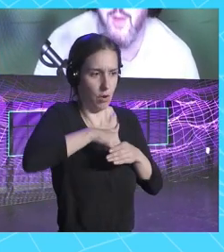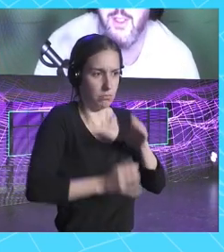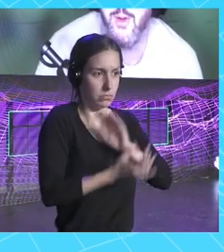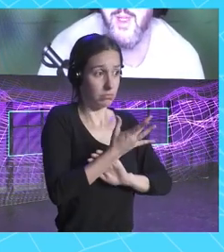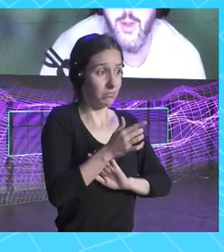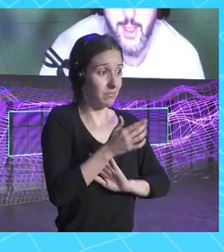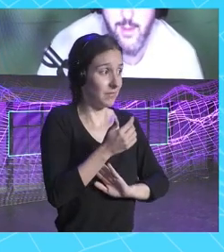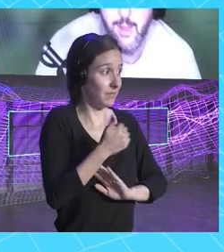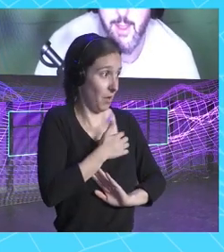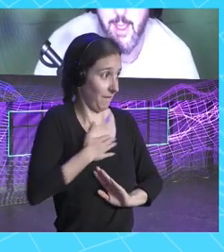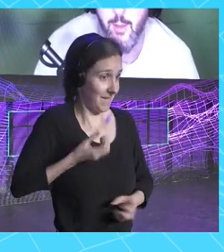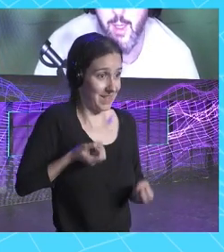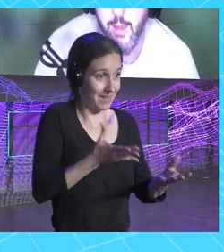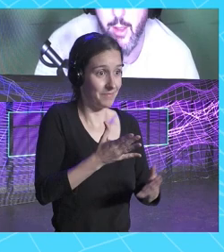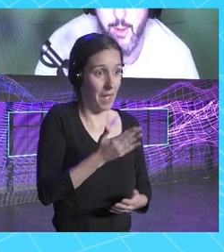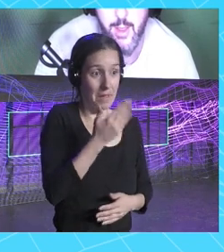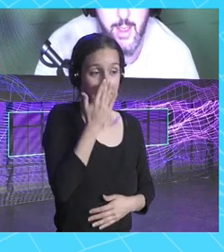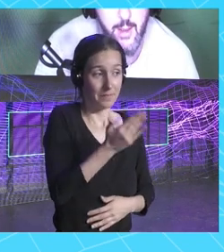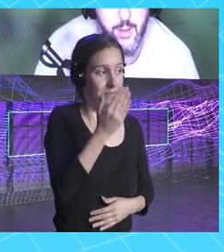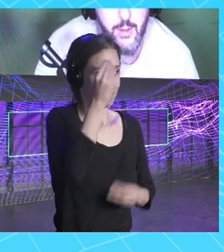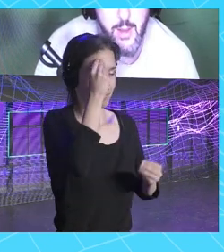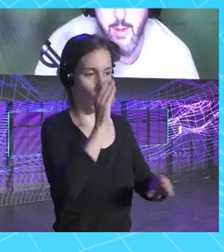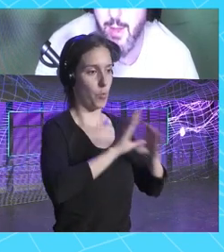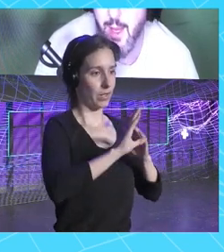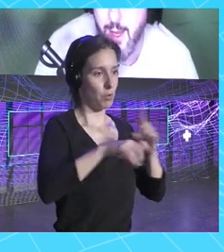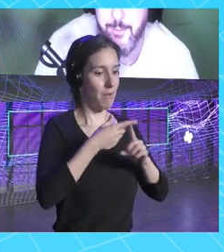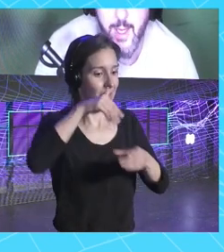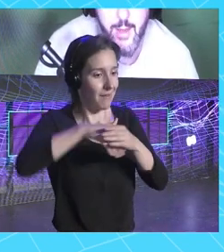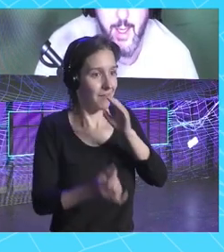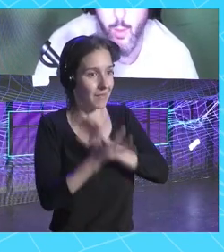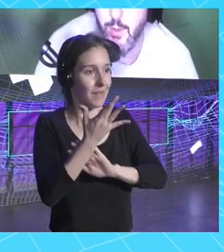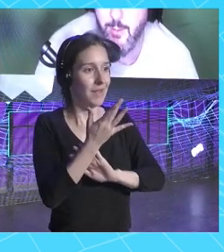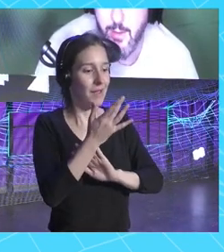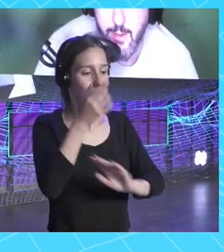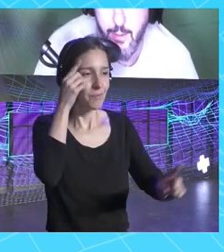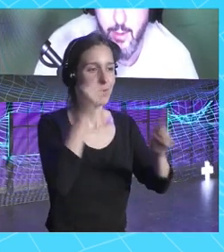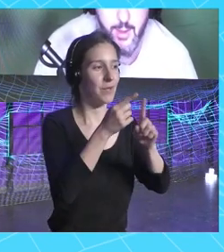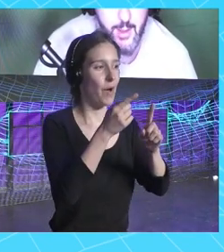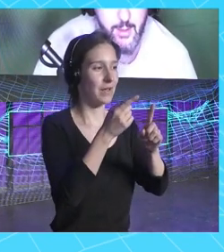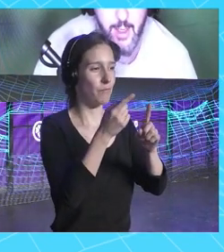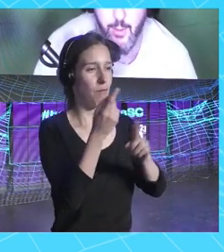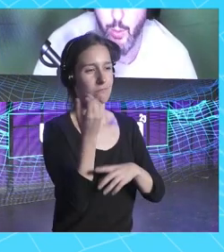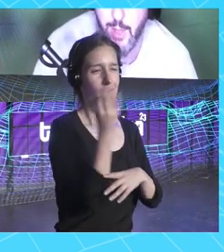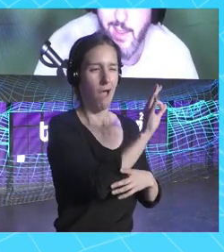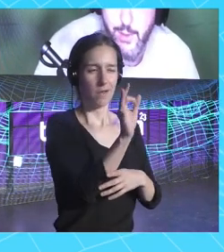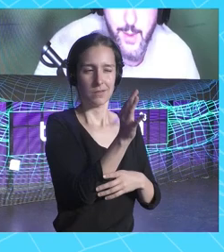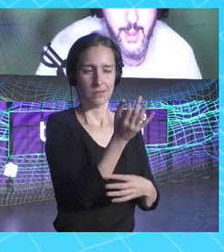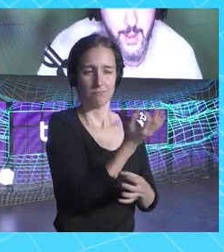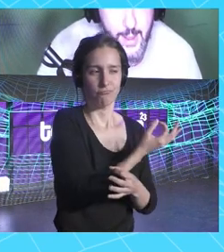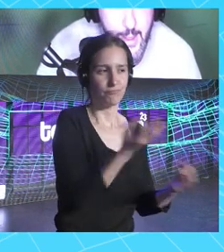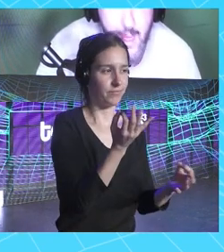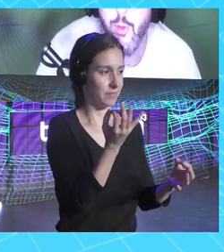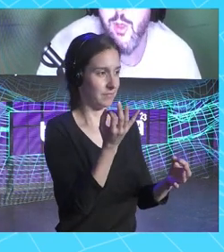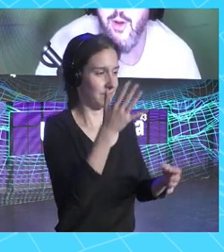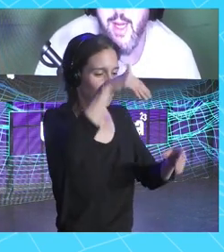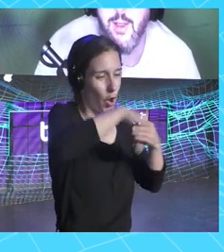es mi reflexión creo Honestamente que la comunicación y la creación de contenido va hacia allá hacia la Ultra especialización hacia el Ultra Nicho y